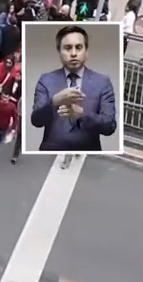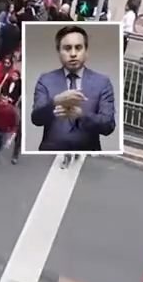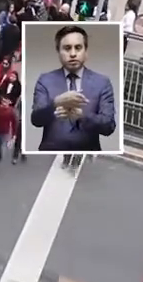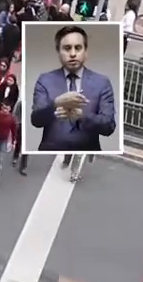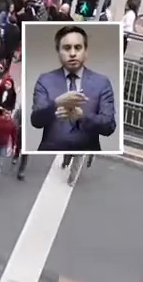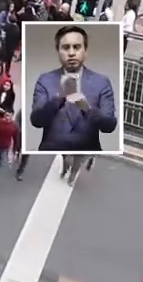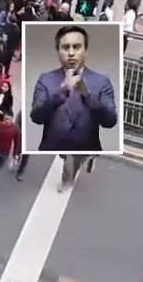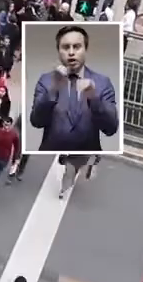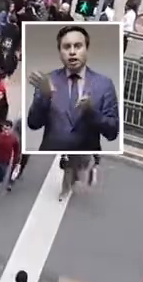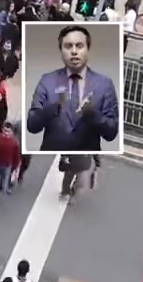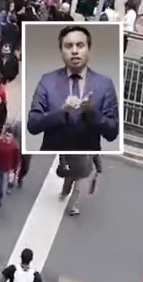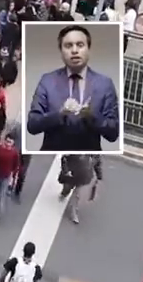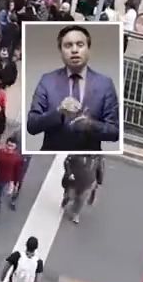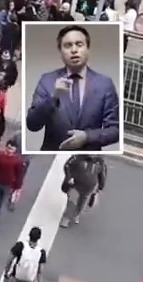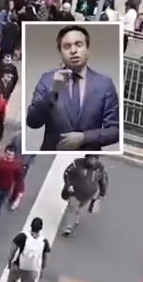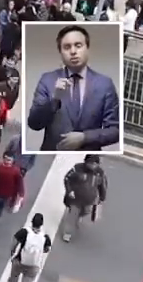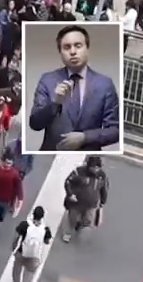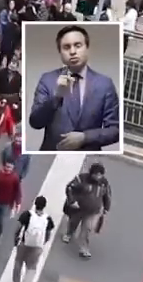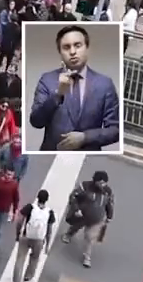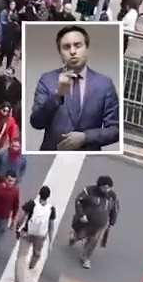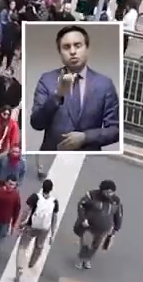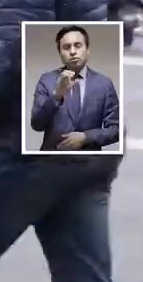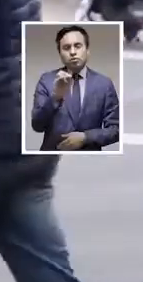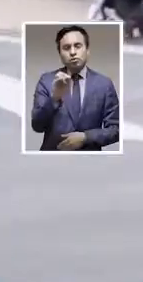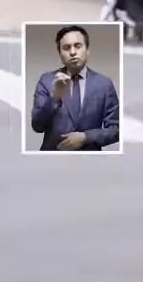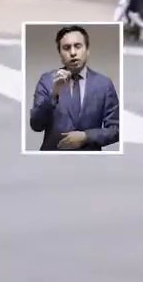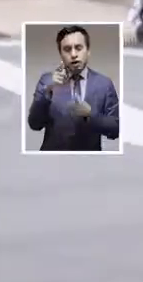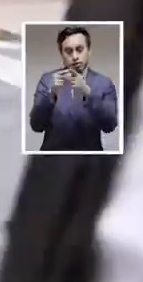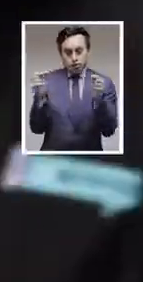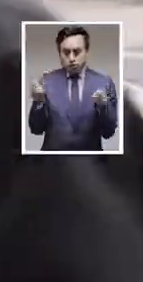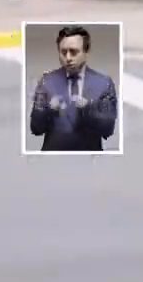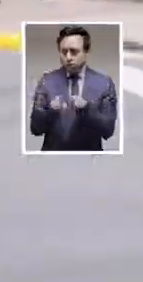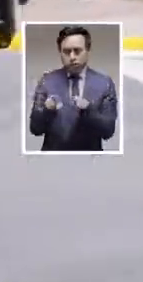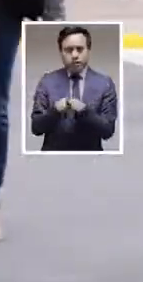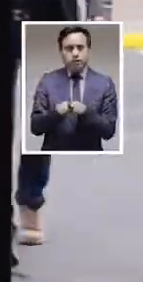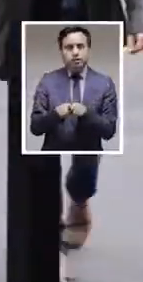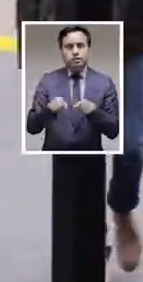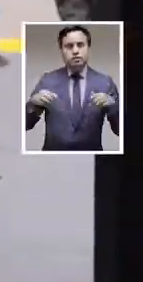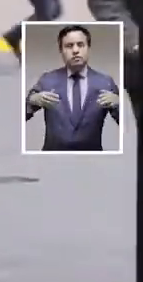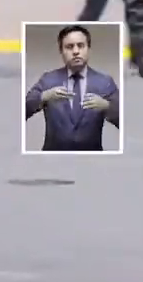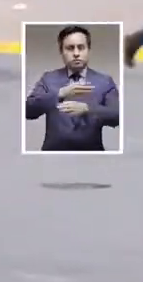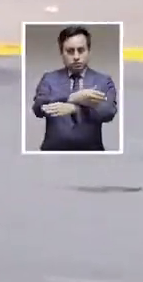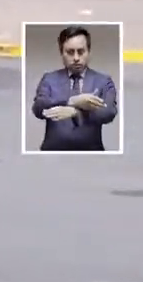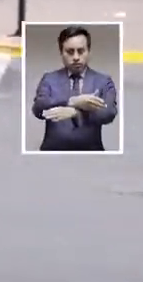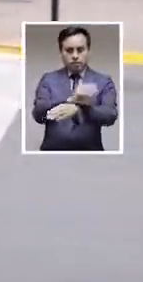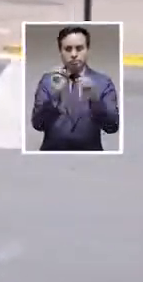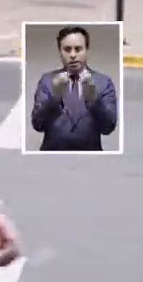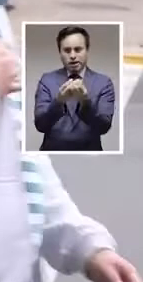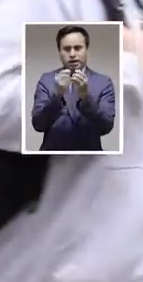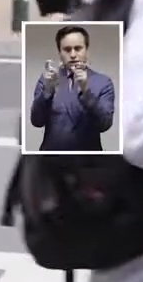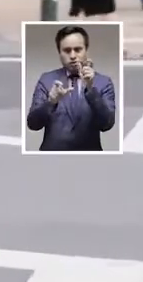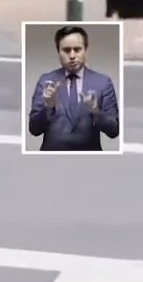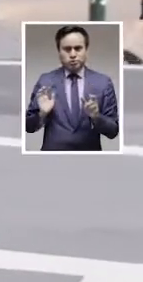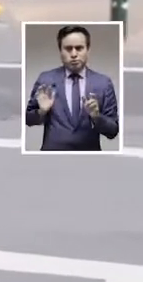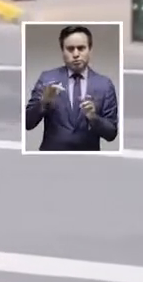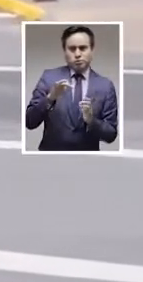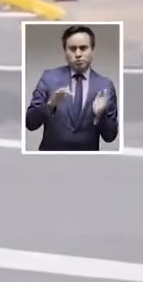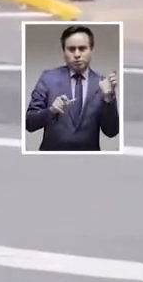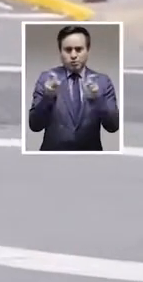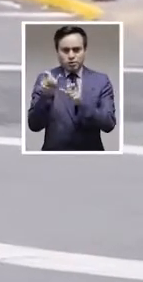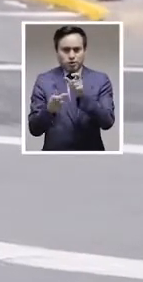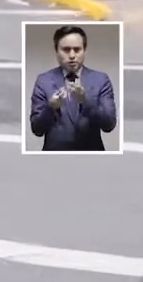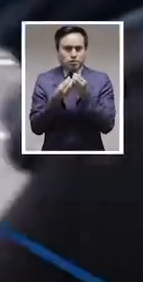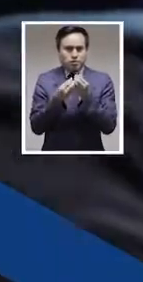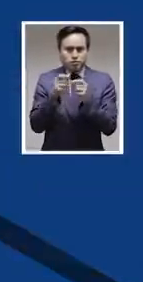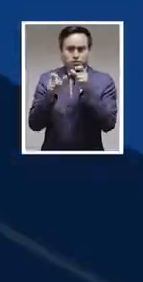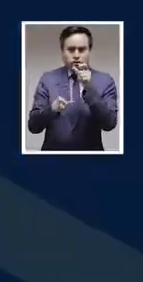tipo Tokio para también simplificar los atraviesos en lugares de más congestión de peatones y